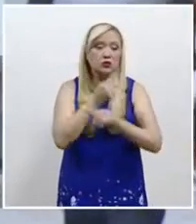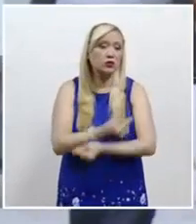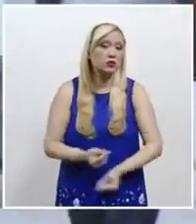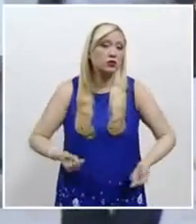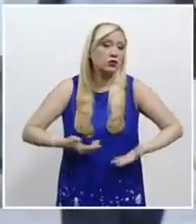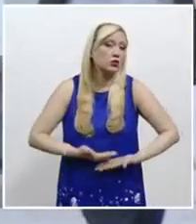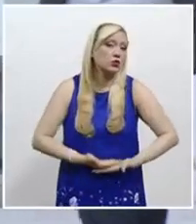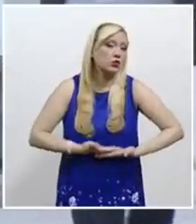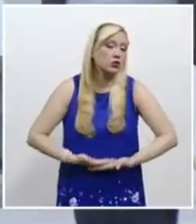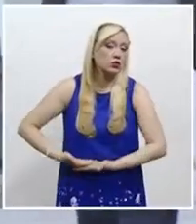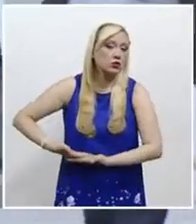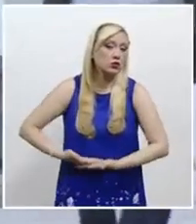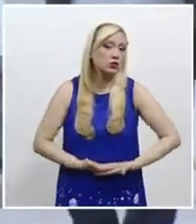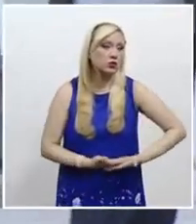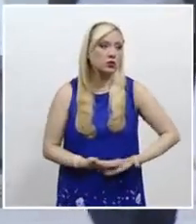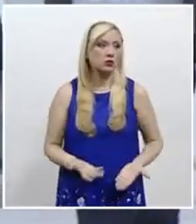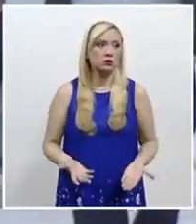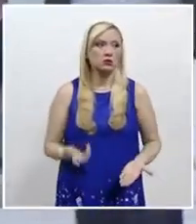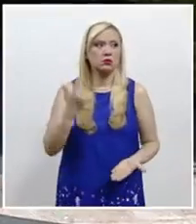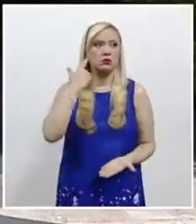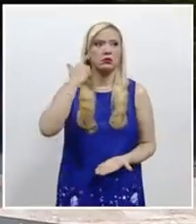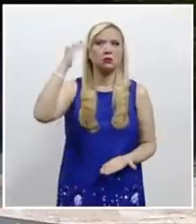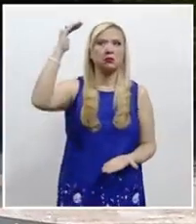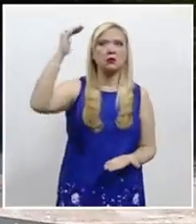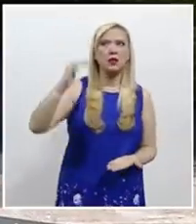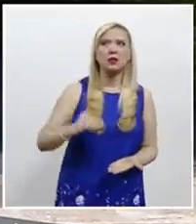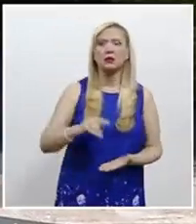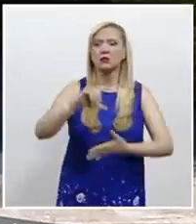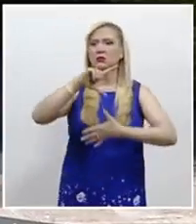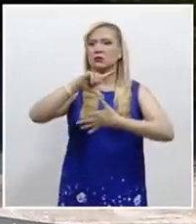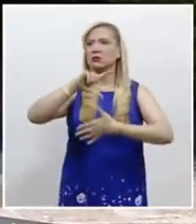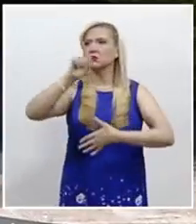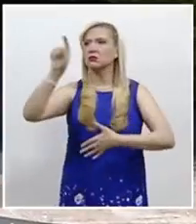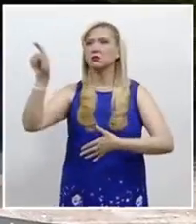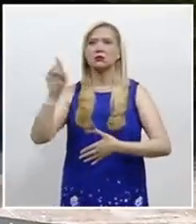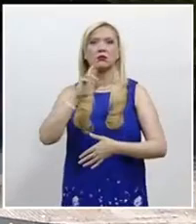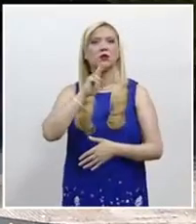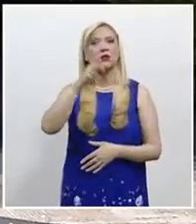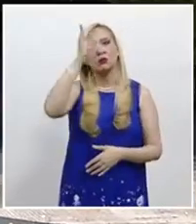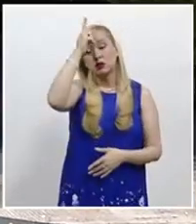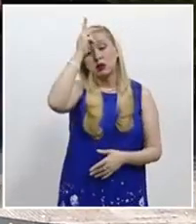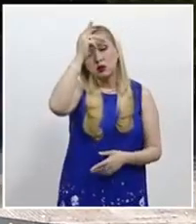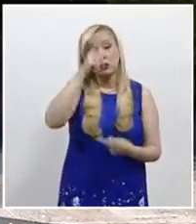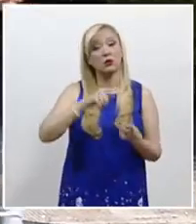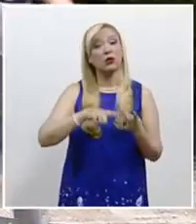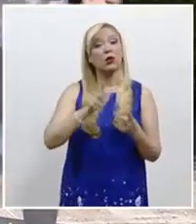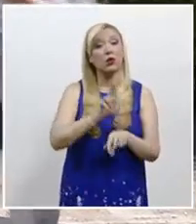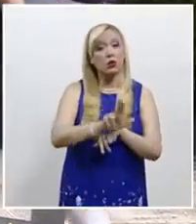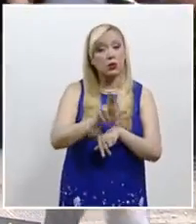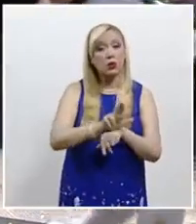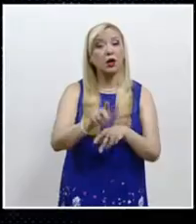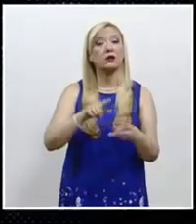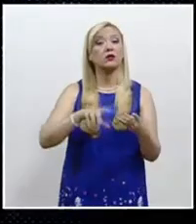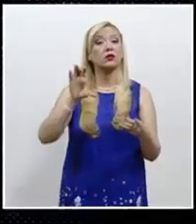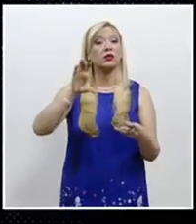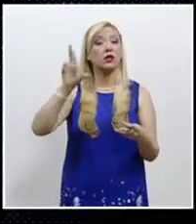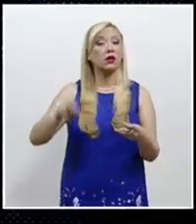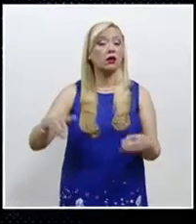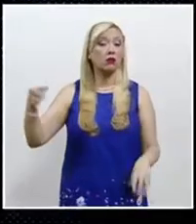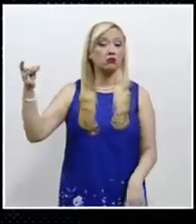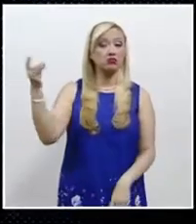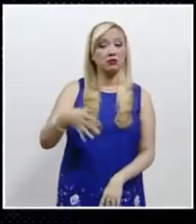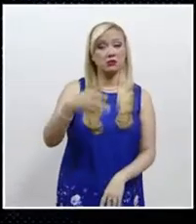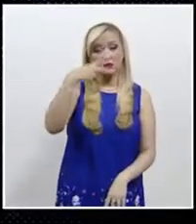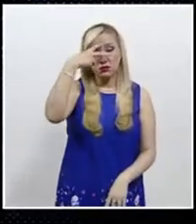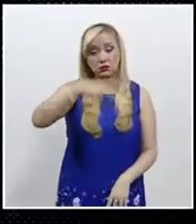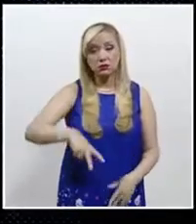población, porcentaje mucho menor que el de otros países de América Latina como Perú, Honduras y Costa Rica. De acuerdo con